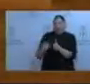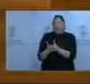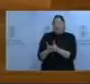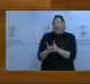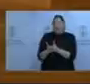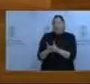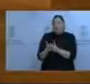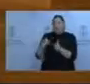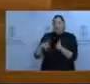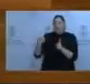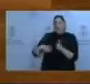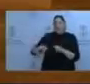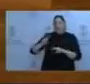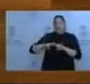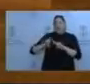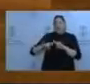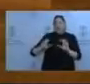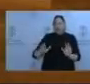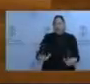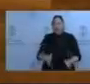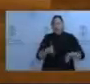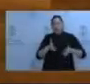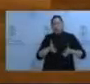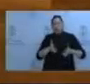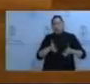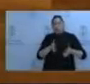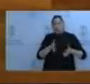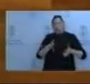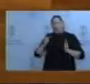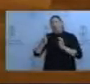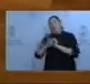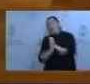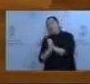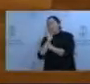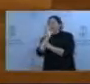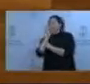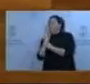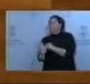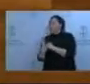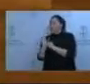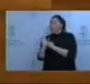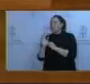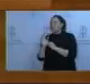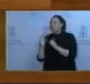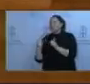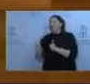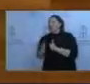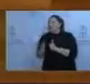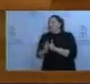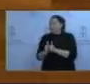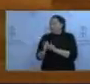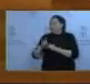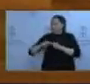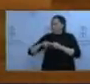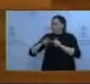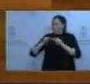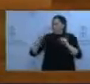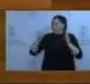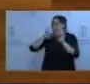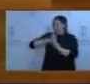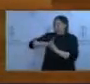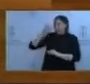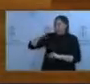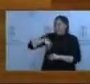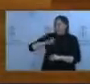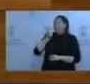Principado y qué otros créditos son directamente respaldados por el Principado de Asturias, especificando del mismo modo qué cantidades